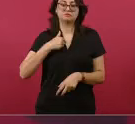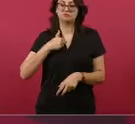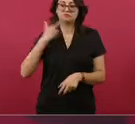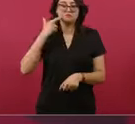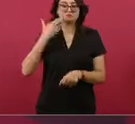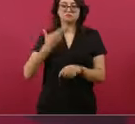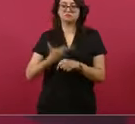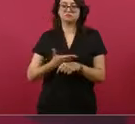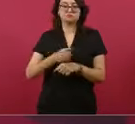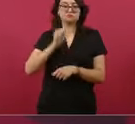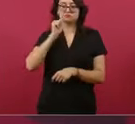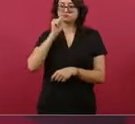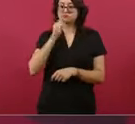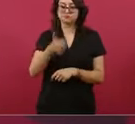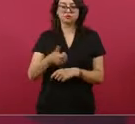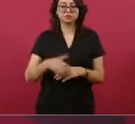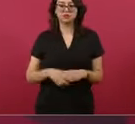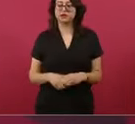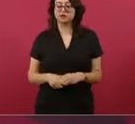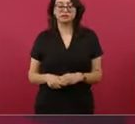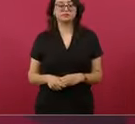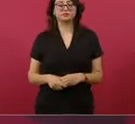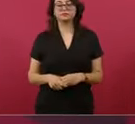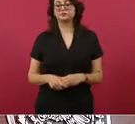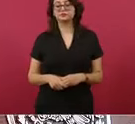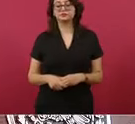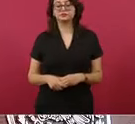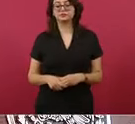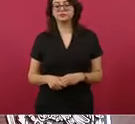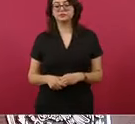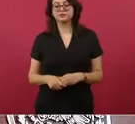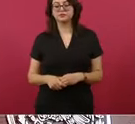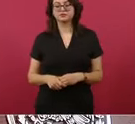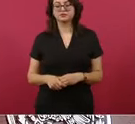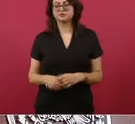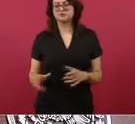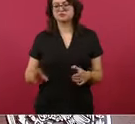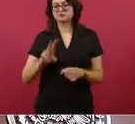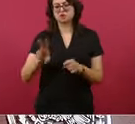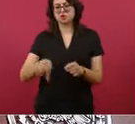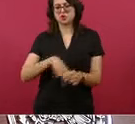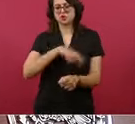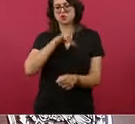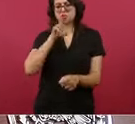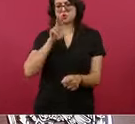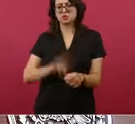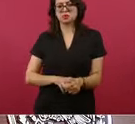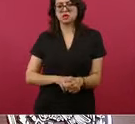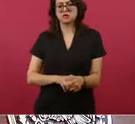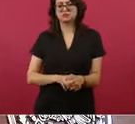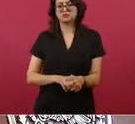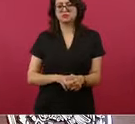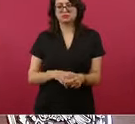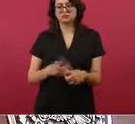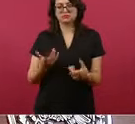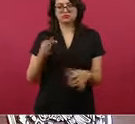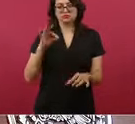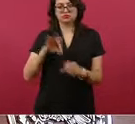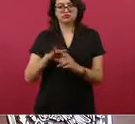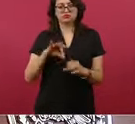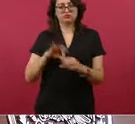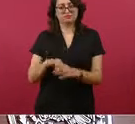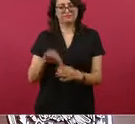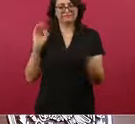es normal, estamos en vísperas de elecciones porque